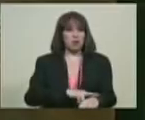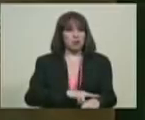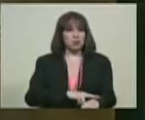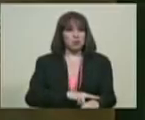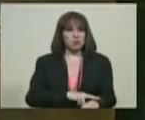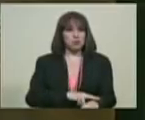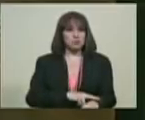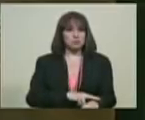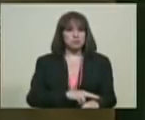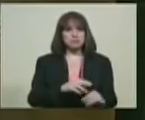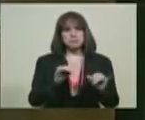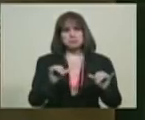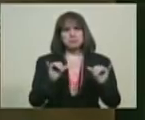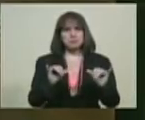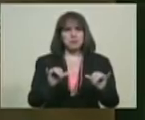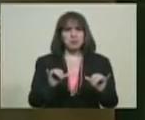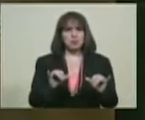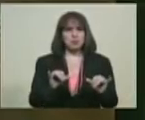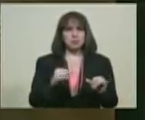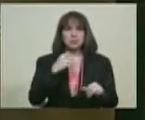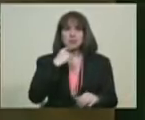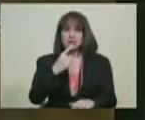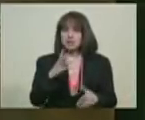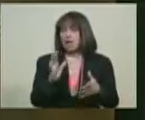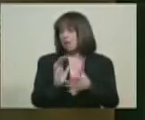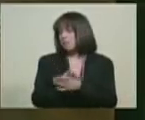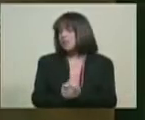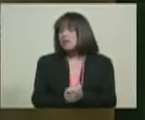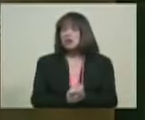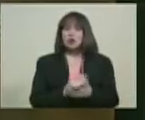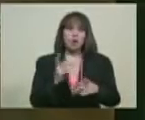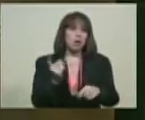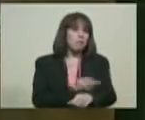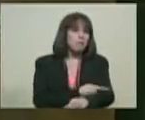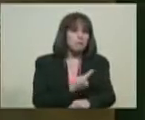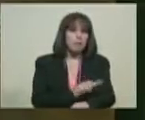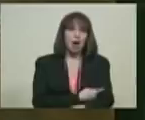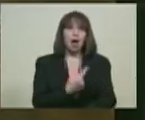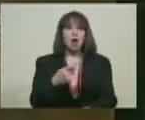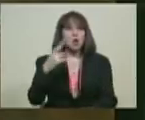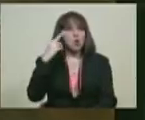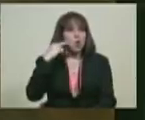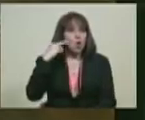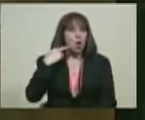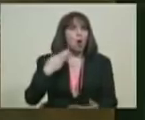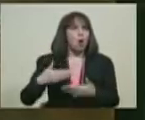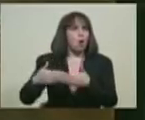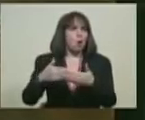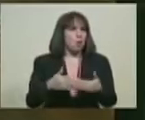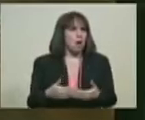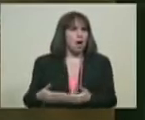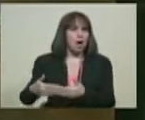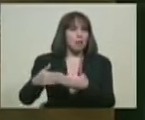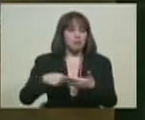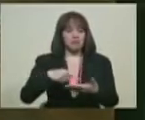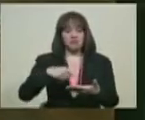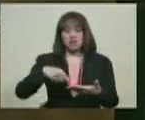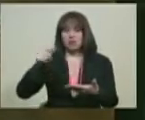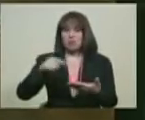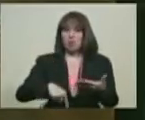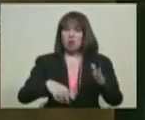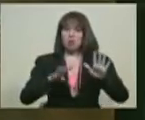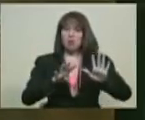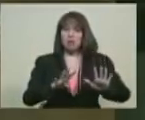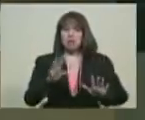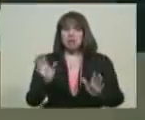Obama, nuestro amigo y hermano Obama, quien firmó el decreto 9 de